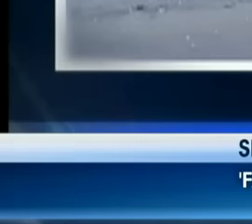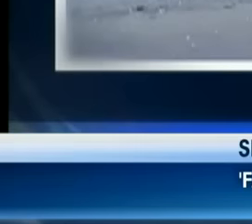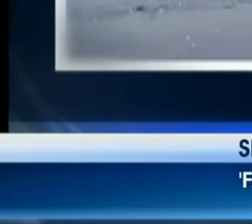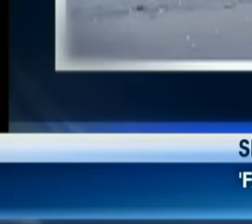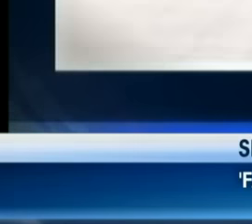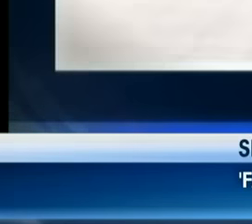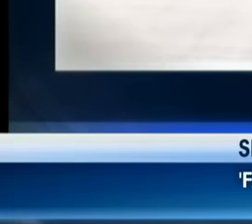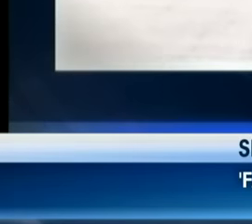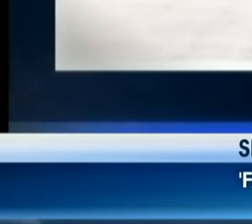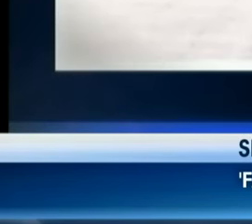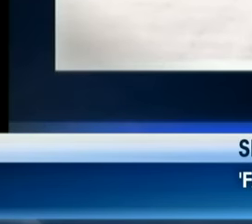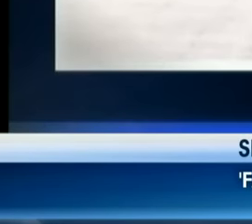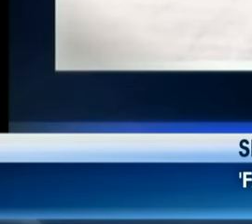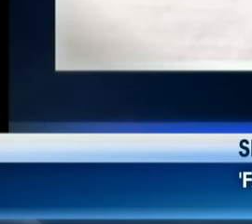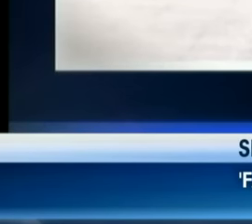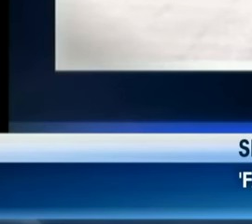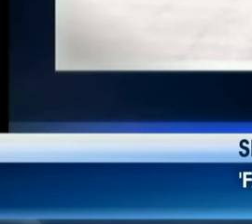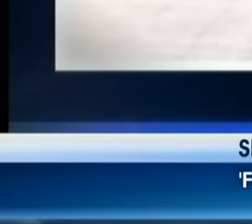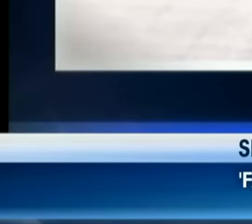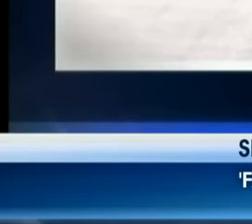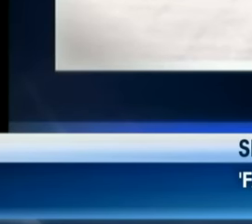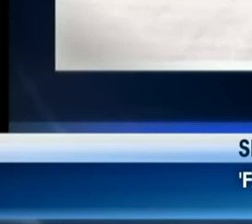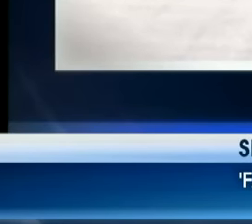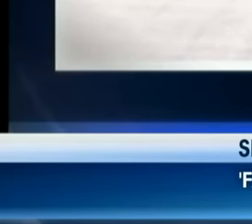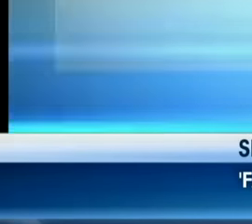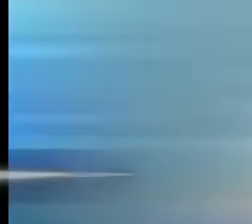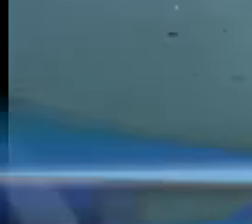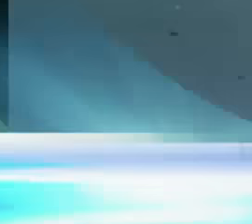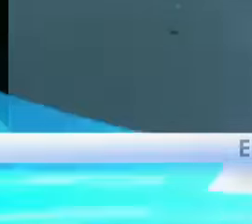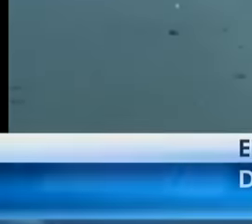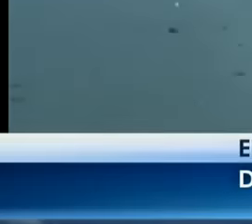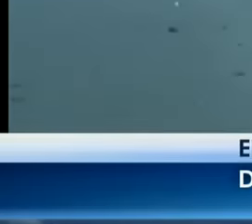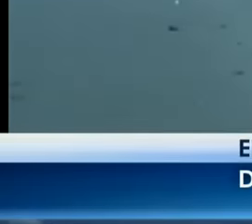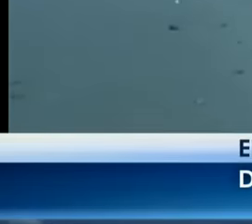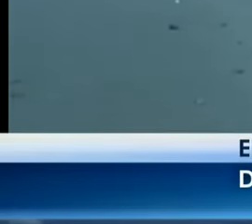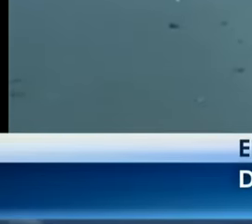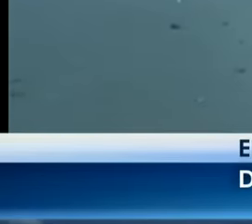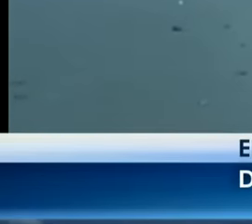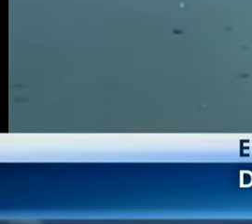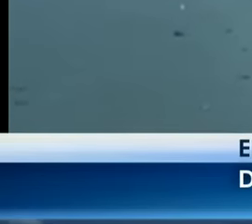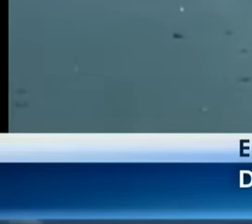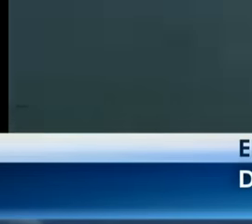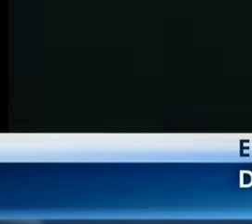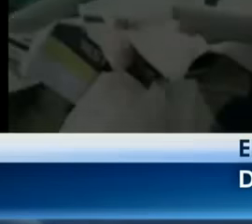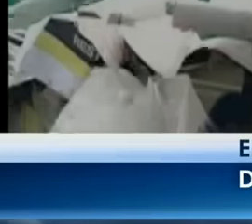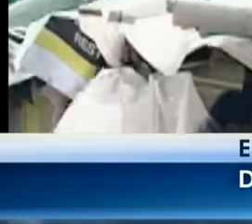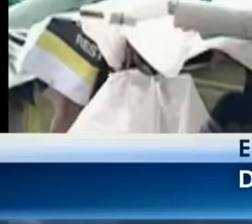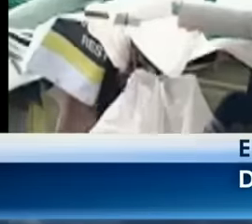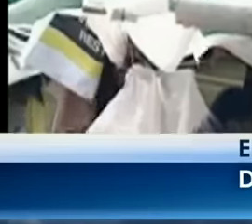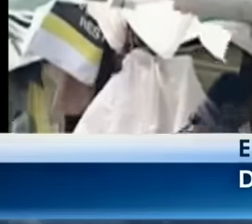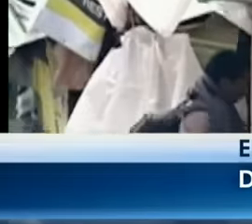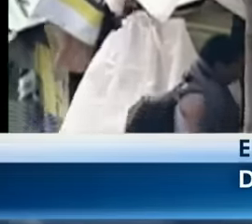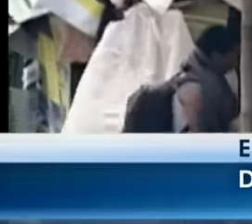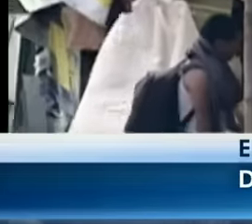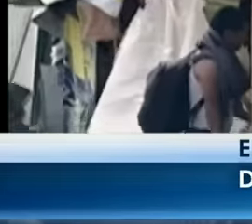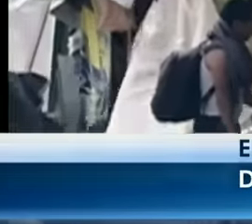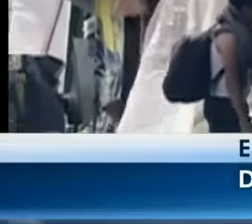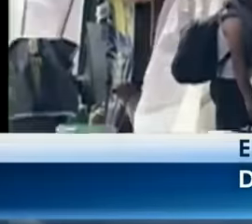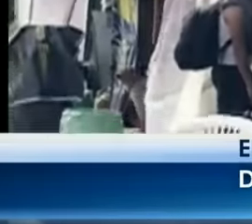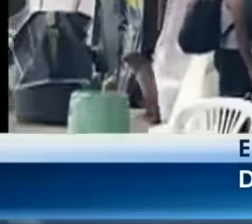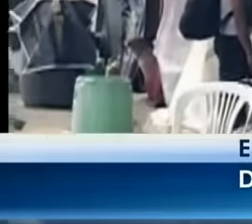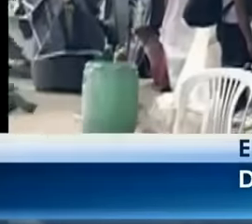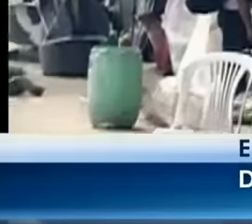abajo. Estoy durmiendo botado ahí en una ramadita, pero fuera de la casa. En este lugar, los